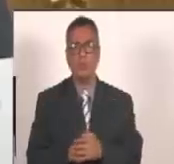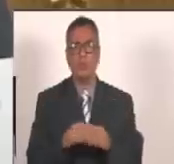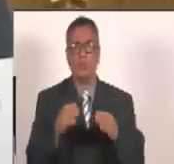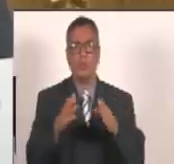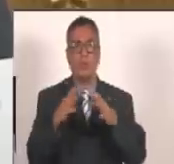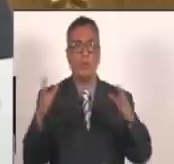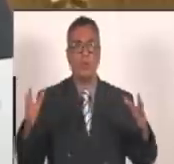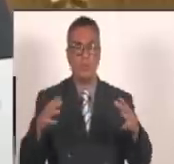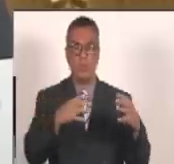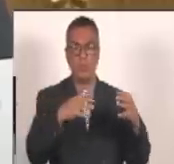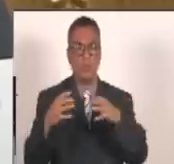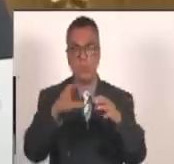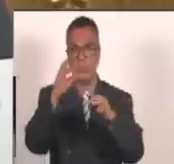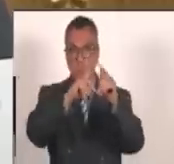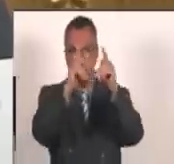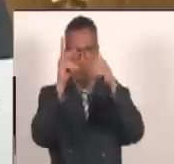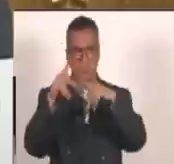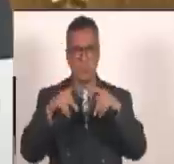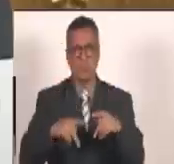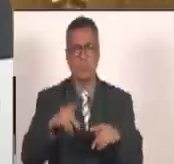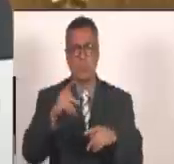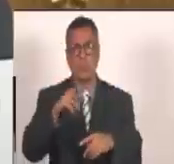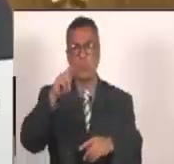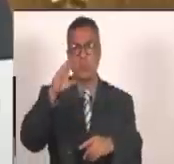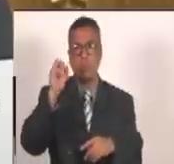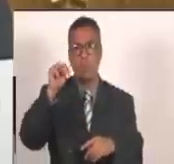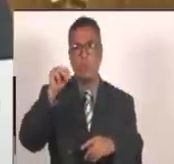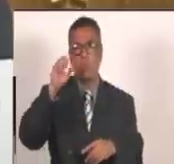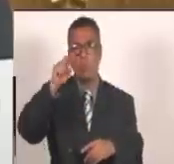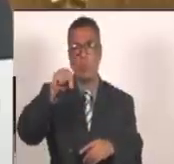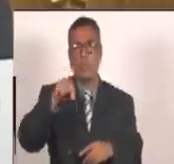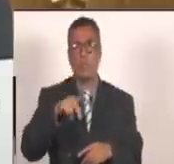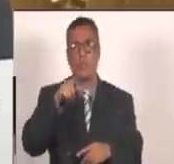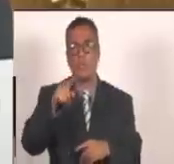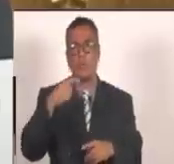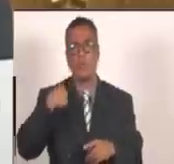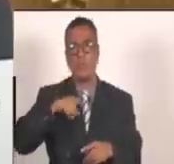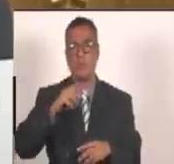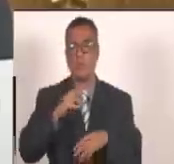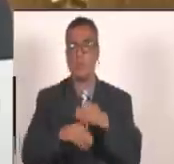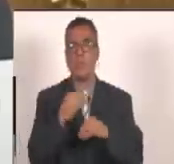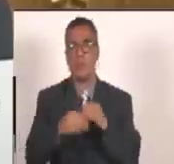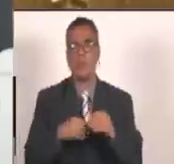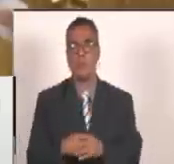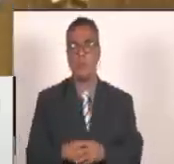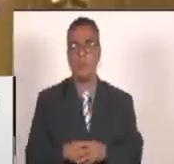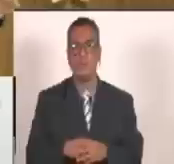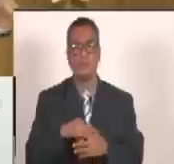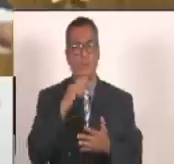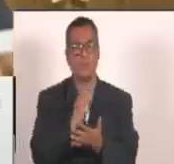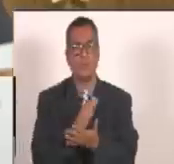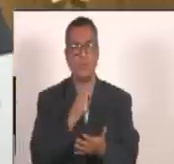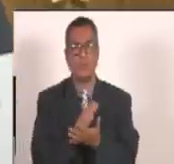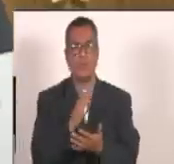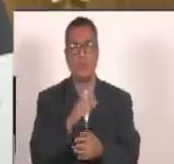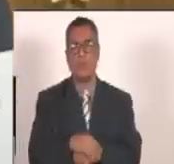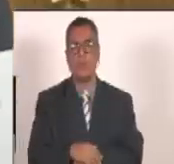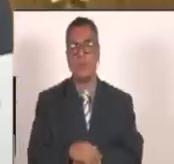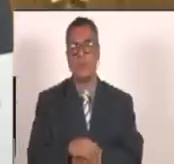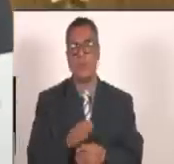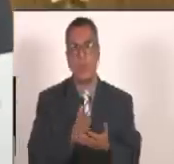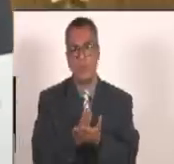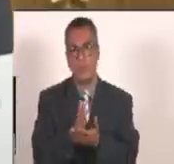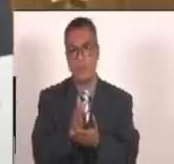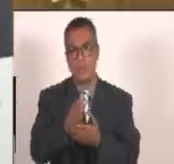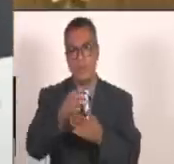las musas del arte, que Román, desde donde esté, siempre